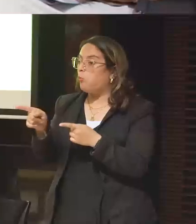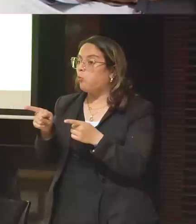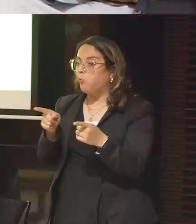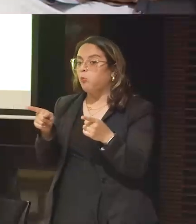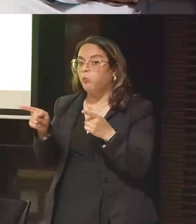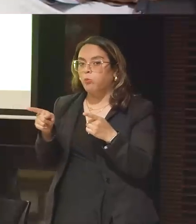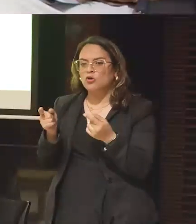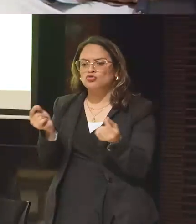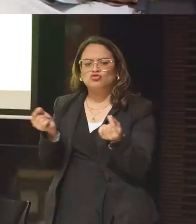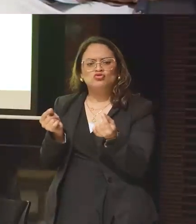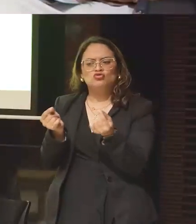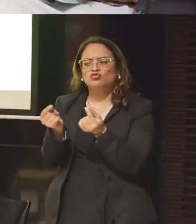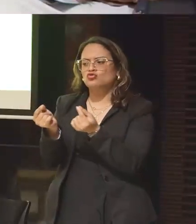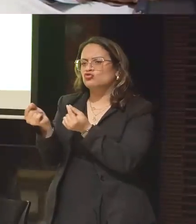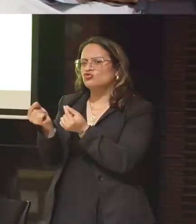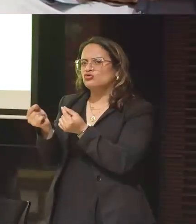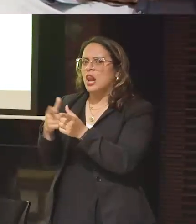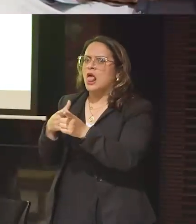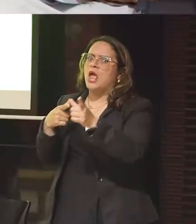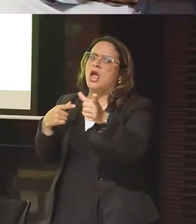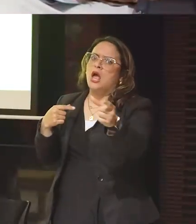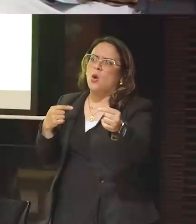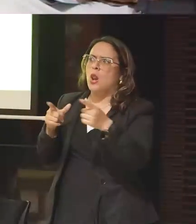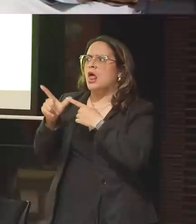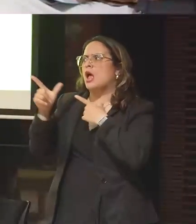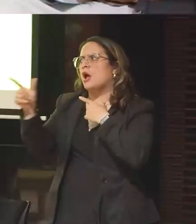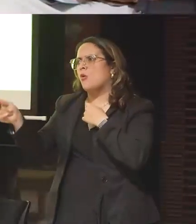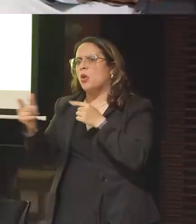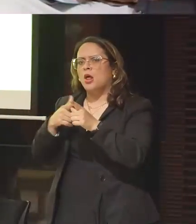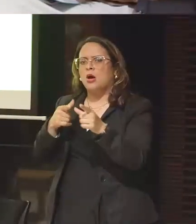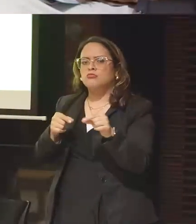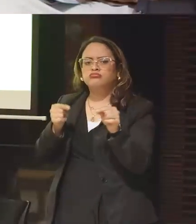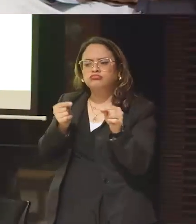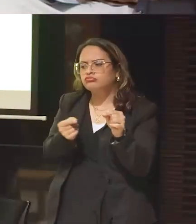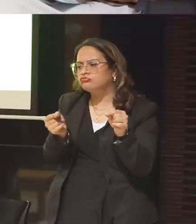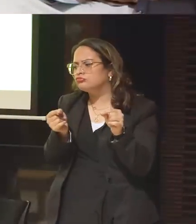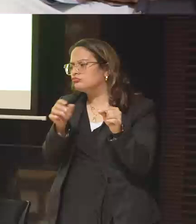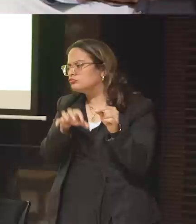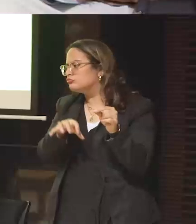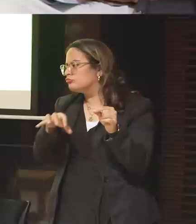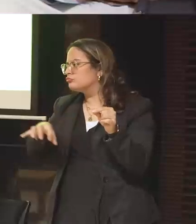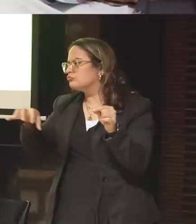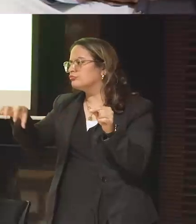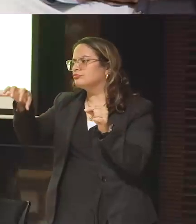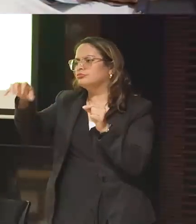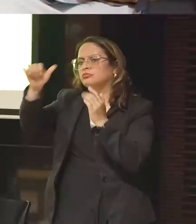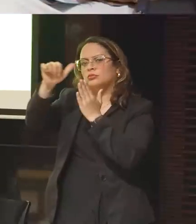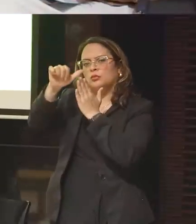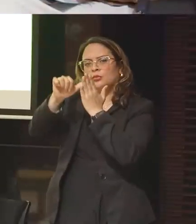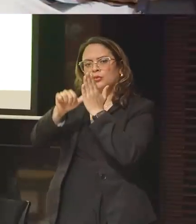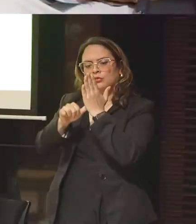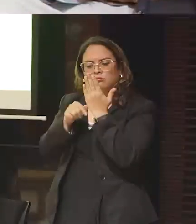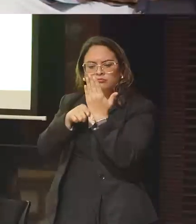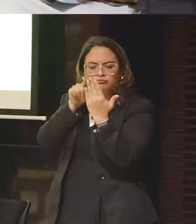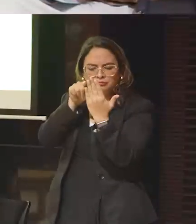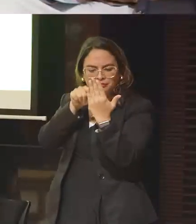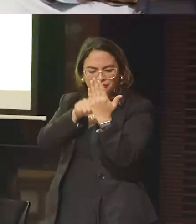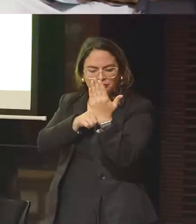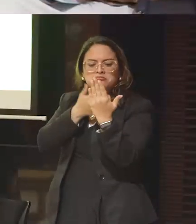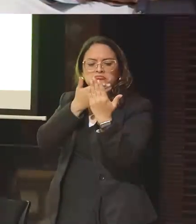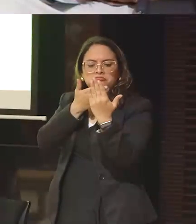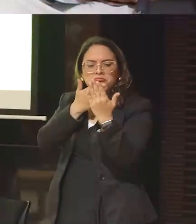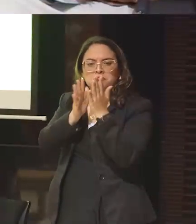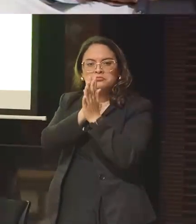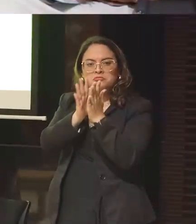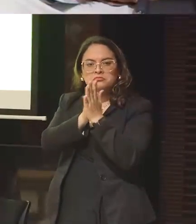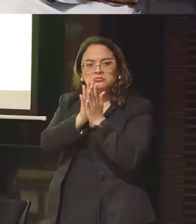encuentra en un solo punto, no tengo que entrar a 5 páginas de 5 lugares diferentes, sino que todas están hechas en un solo programa, rapidito, práctico, me cuentan todo el